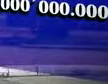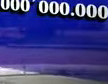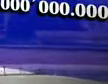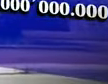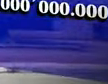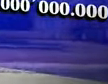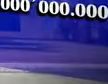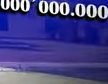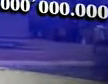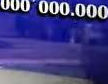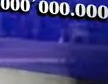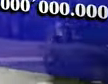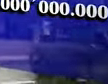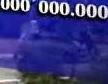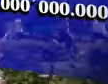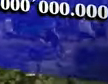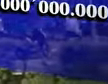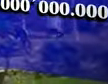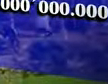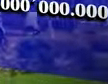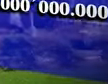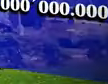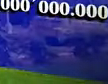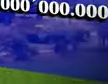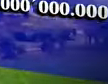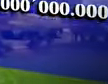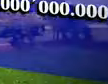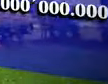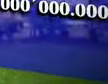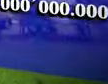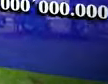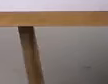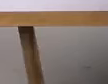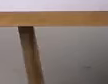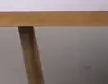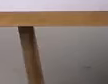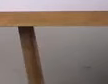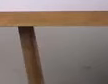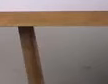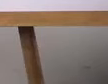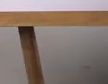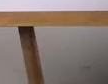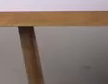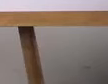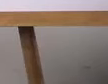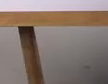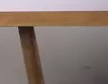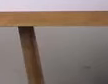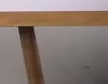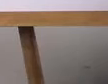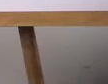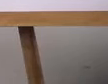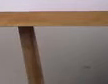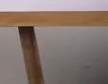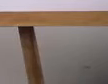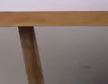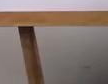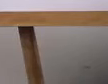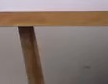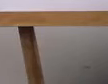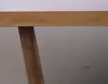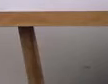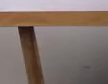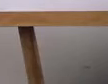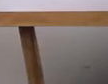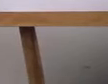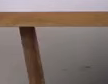priorizando y garantizando el pago de las deudas con la red pública. tomamos la decisión de generar la